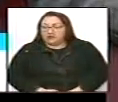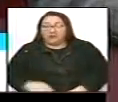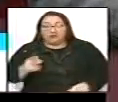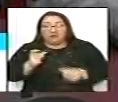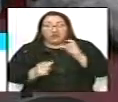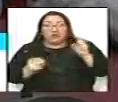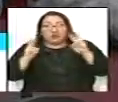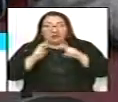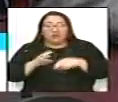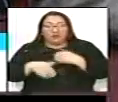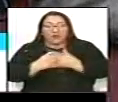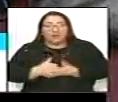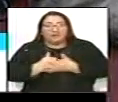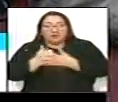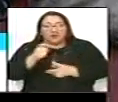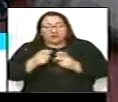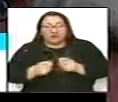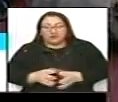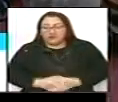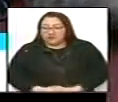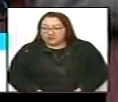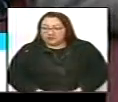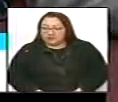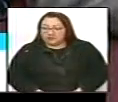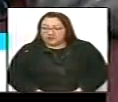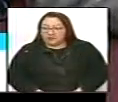para beneficiar a esas personas investigadas.